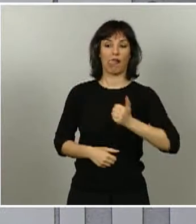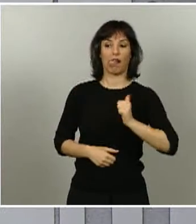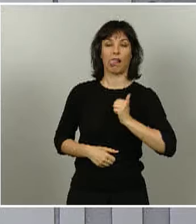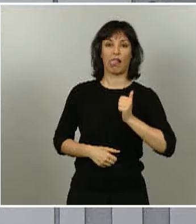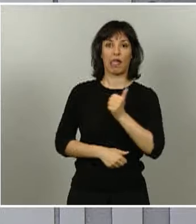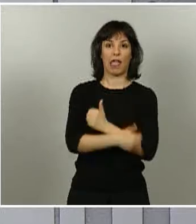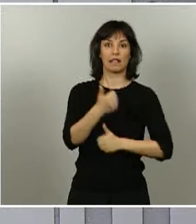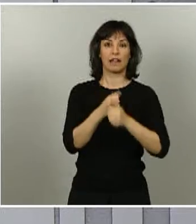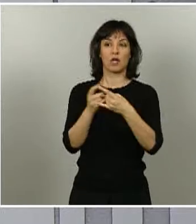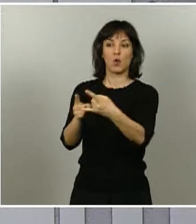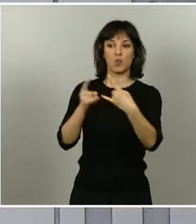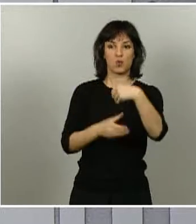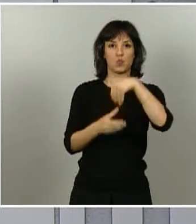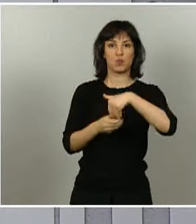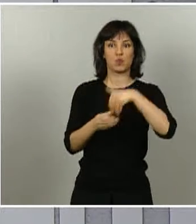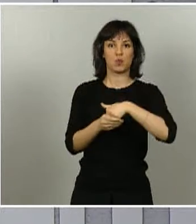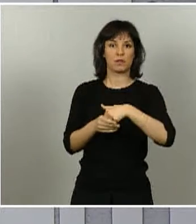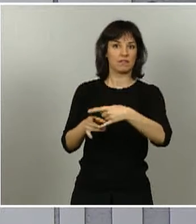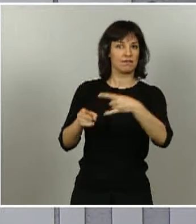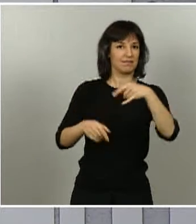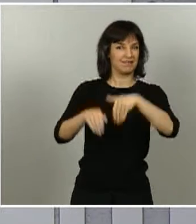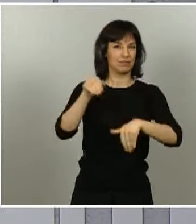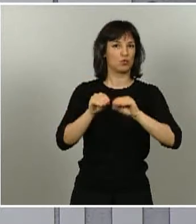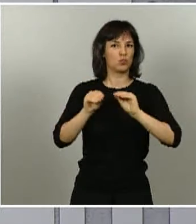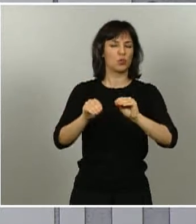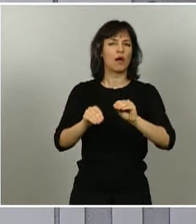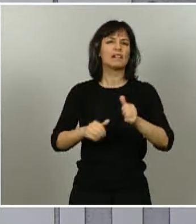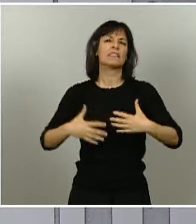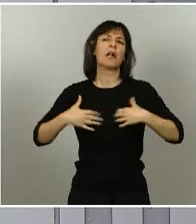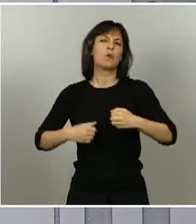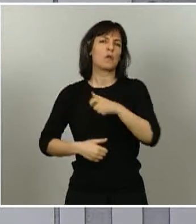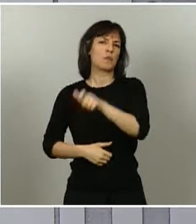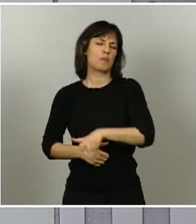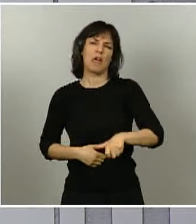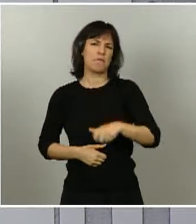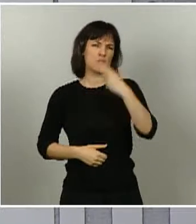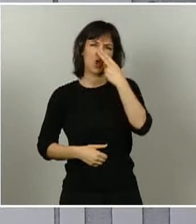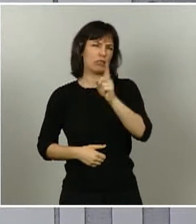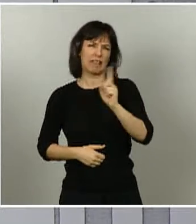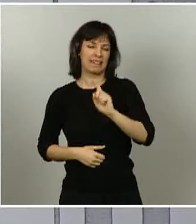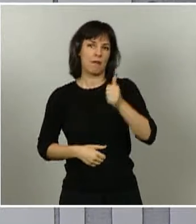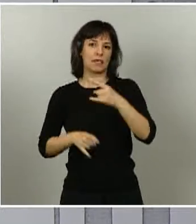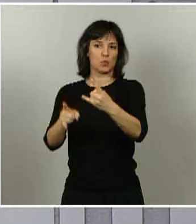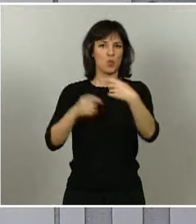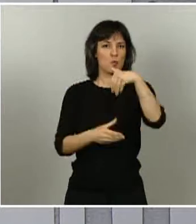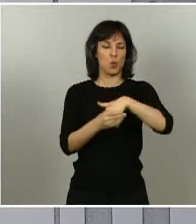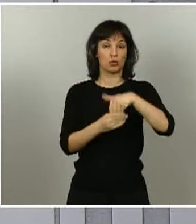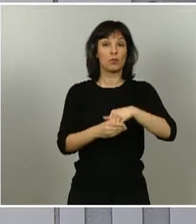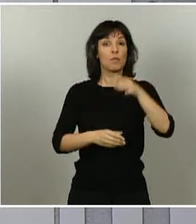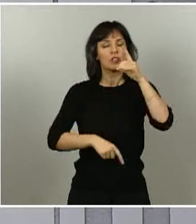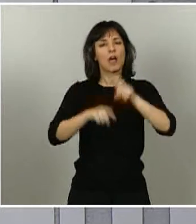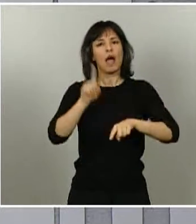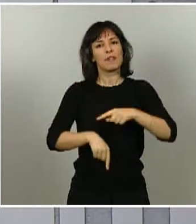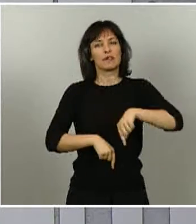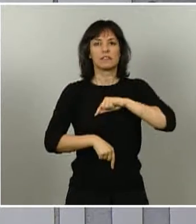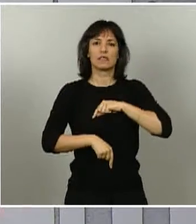o partidista por encima de la salud de los ciudadanos. Por eso nos encontramos a veces solos y con otras formaciones políticas en las